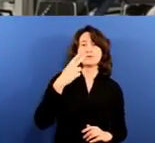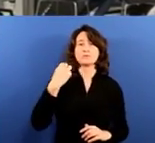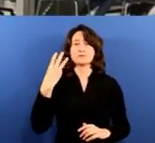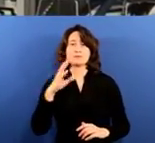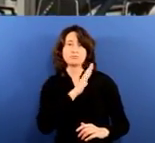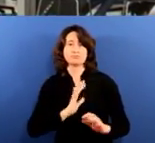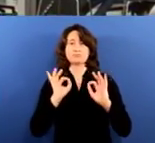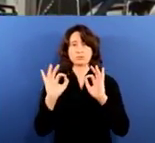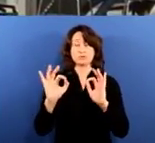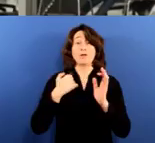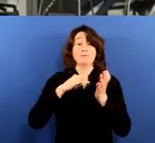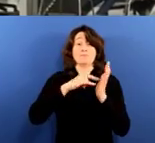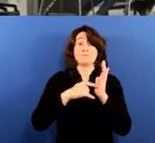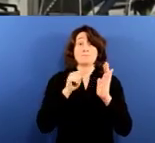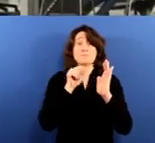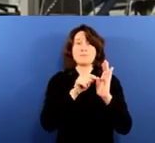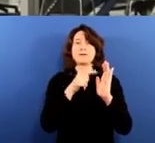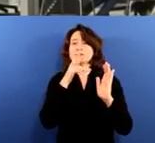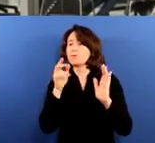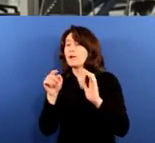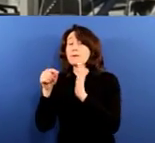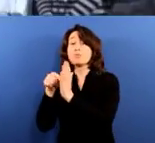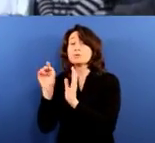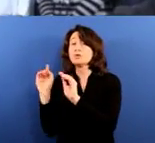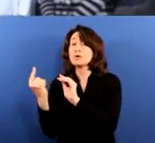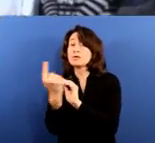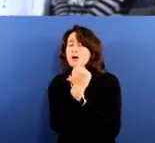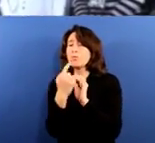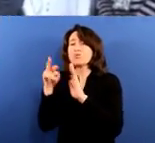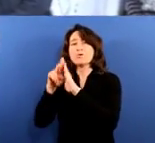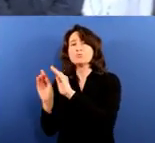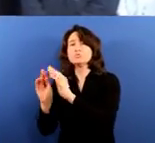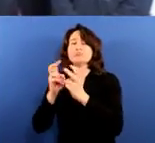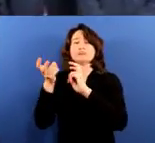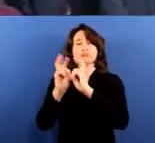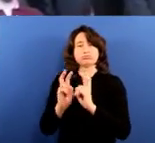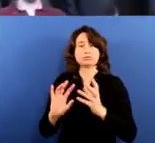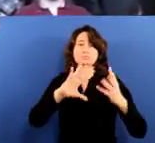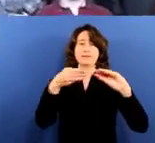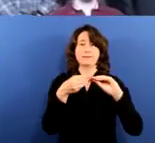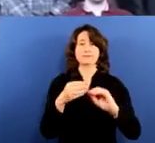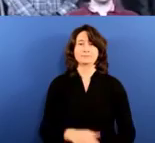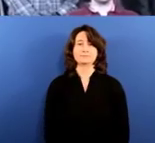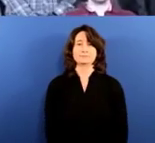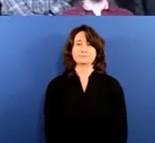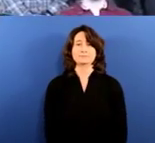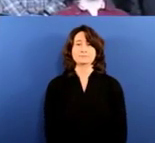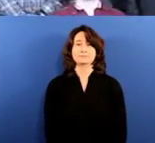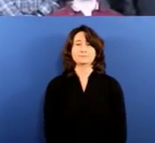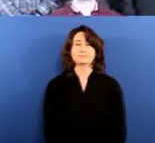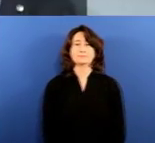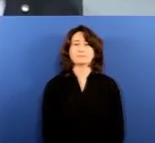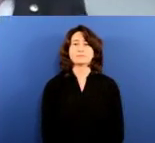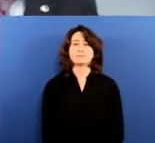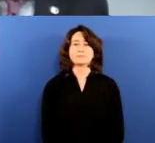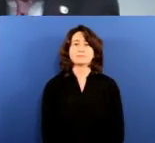Departamento de Obras Públicas ha sacado a concurso la mejora de la Vizcaya 2120 en Marauri por un importe de 4,9 millones